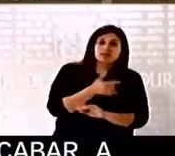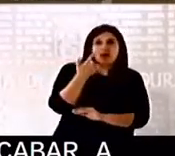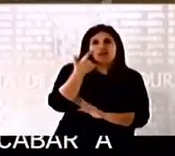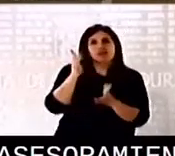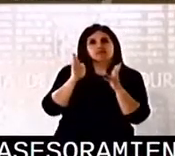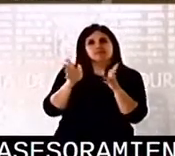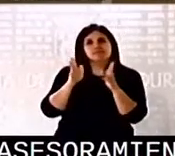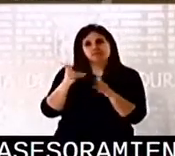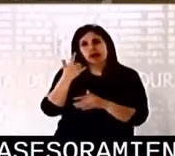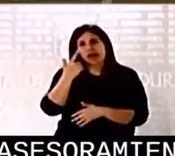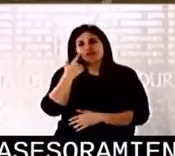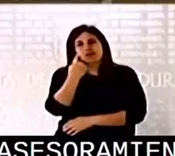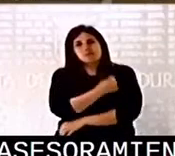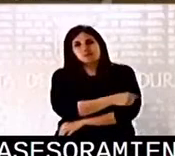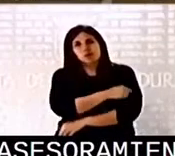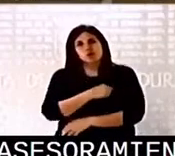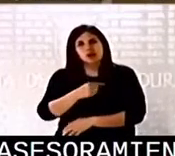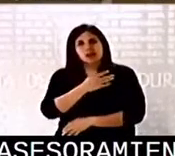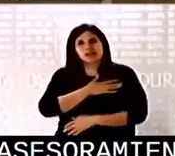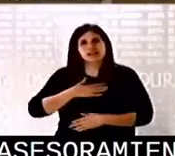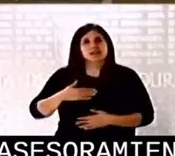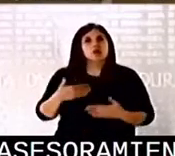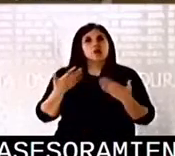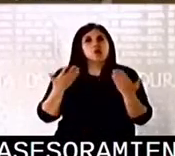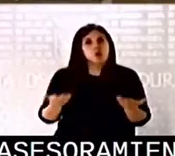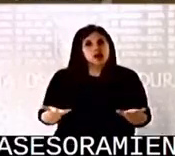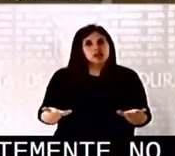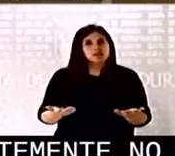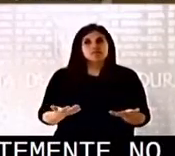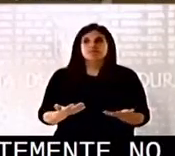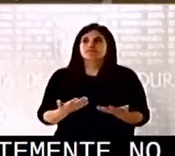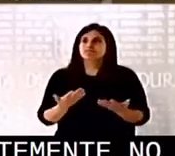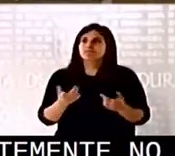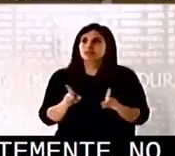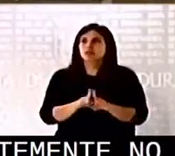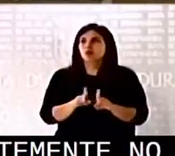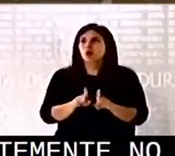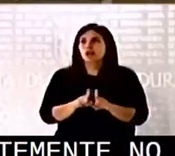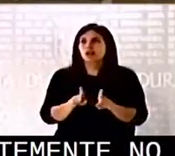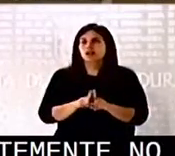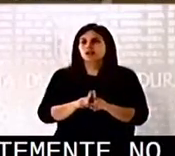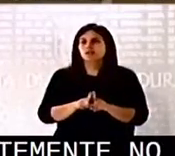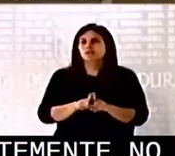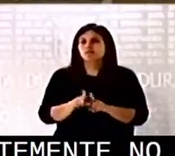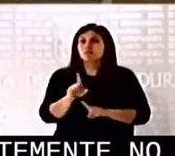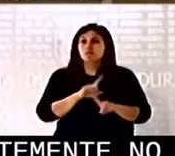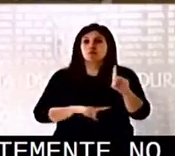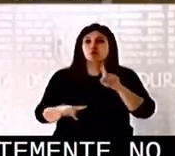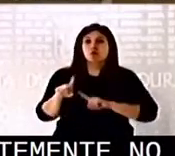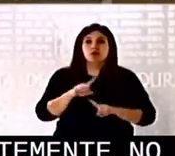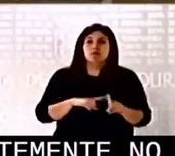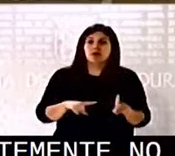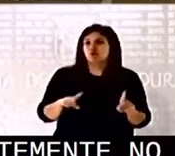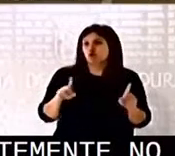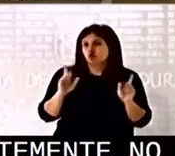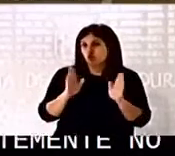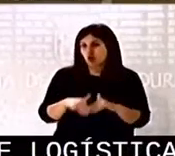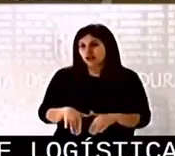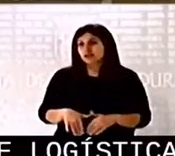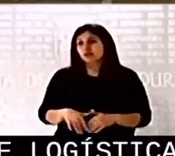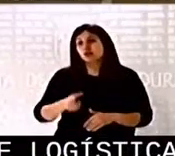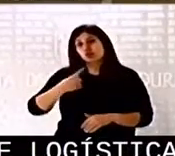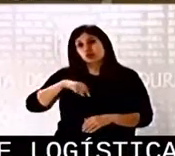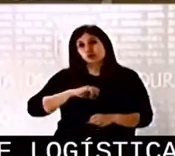vacuna que se va a poner, pues evidentemente no tendremos esos problemas de logística. Estamos trabajando en